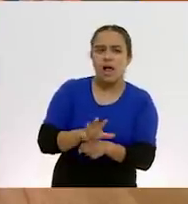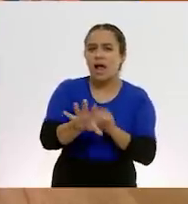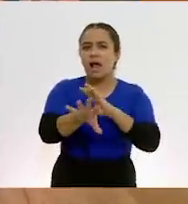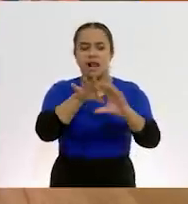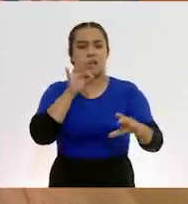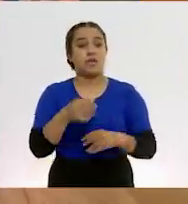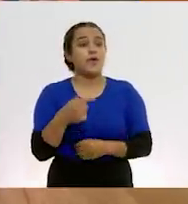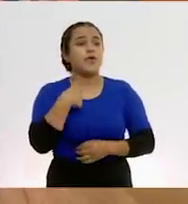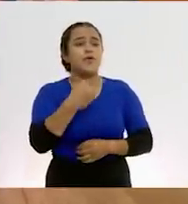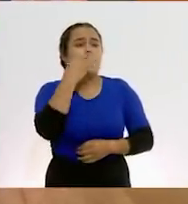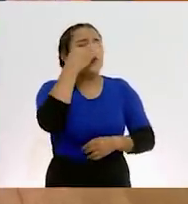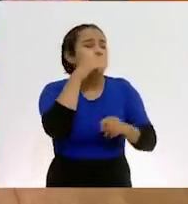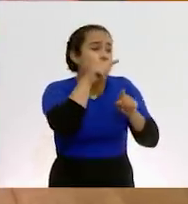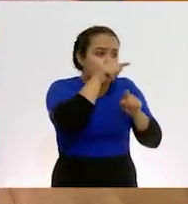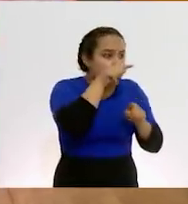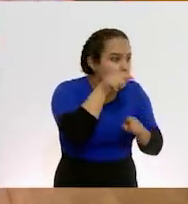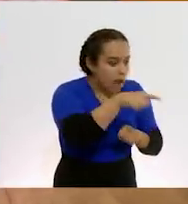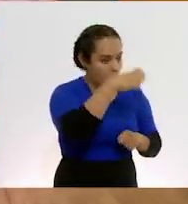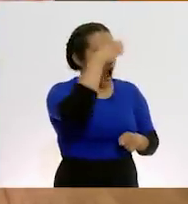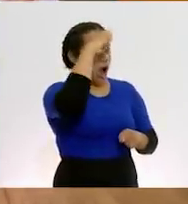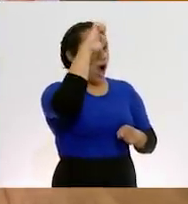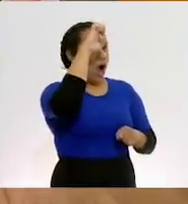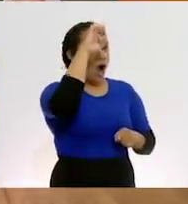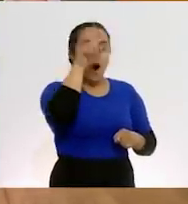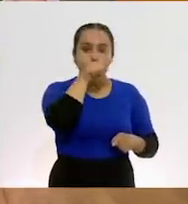en una flor muy extraña!